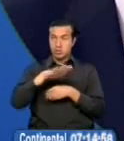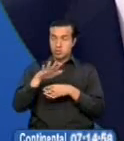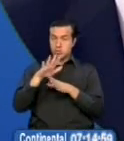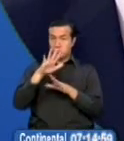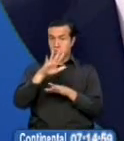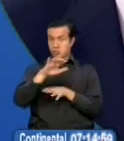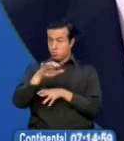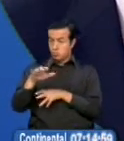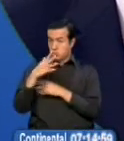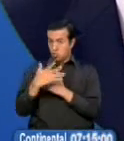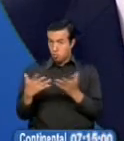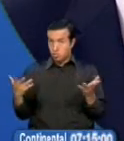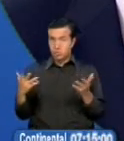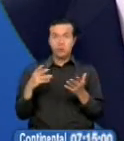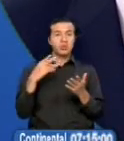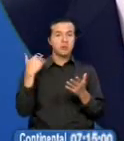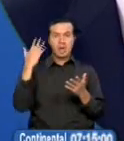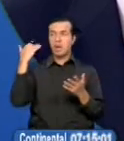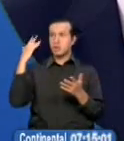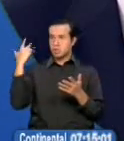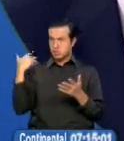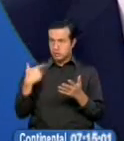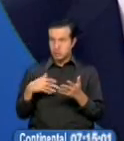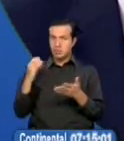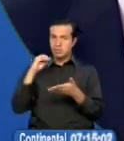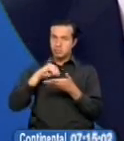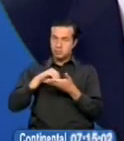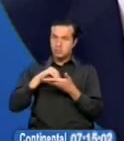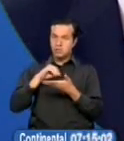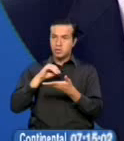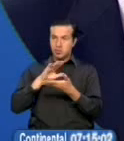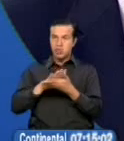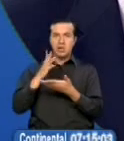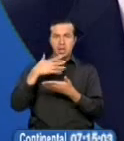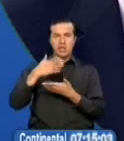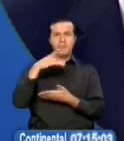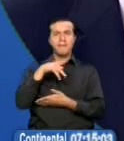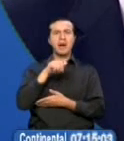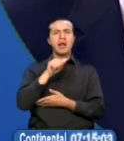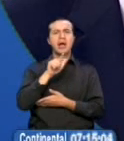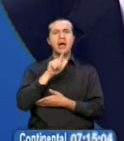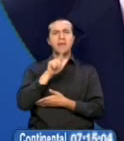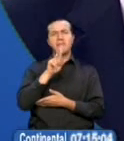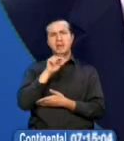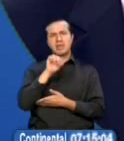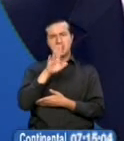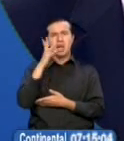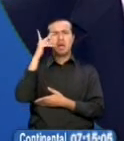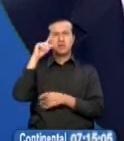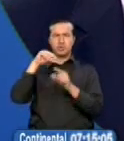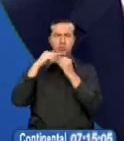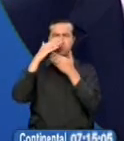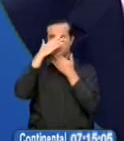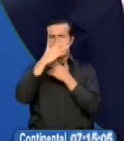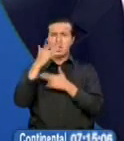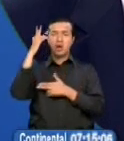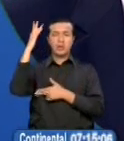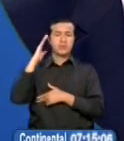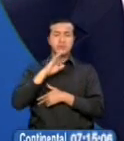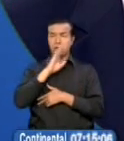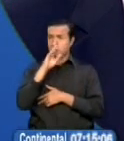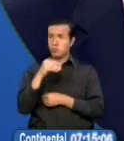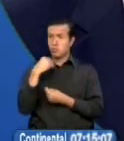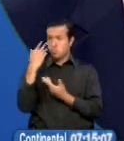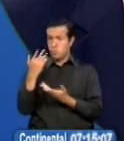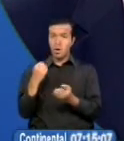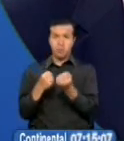Esto es algo que ya se ha hecho en el pasado, tanto con los paramilitares como con grupos guerrilleros anteriores. Siempre se les han dado